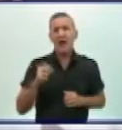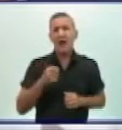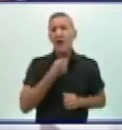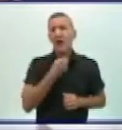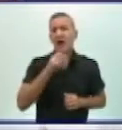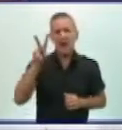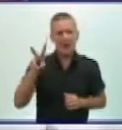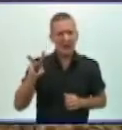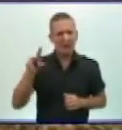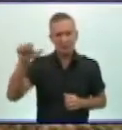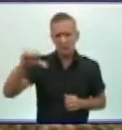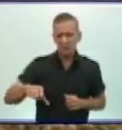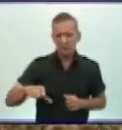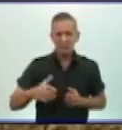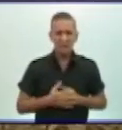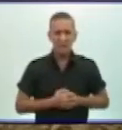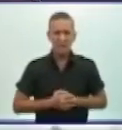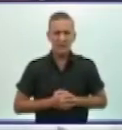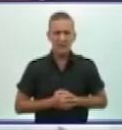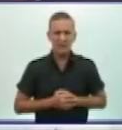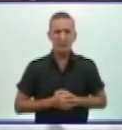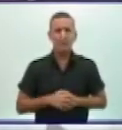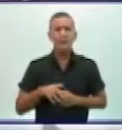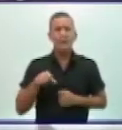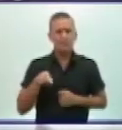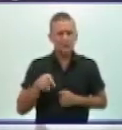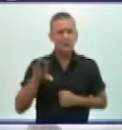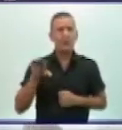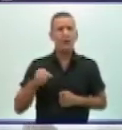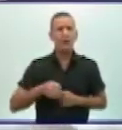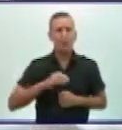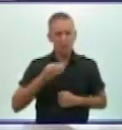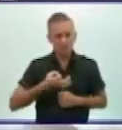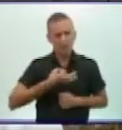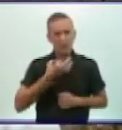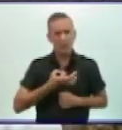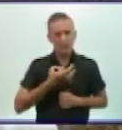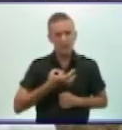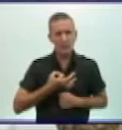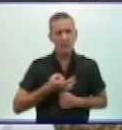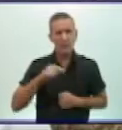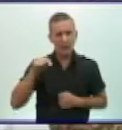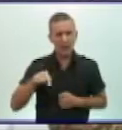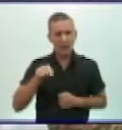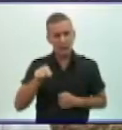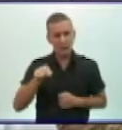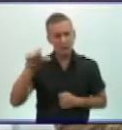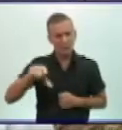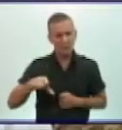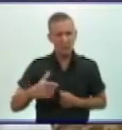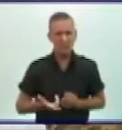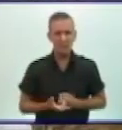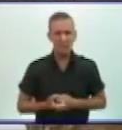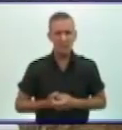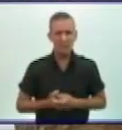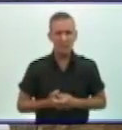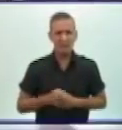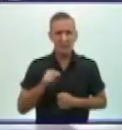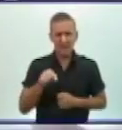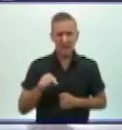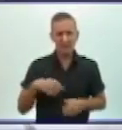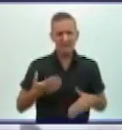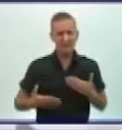dije, pero tú estabas montando el numerito de la que no está para nada y ahí ves las consecuencias. Pero es que ninguna de esas actividades me